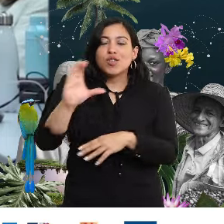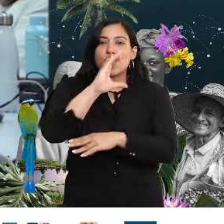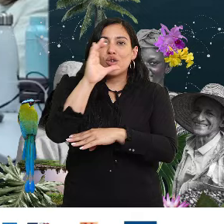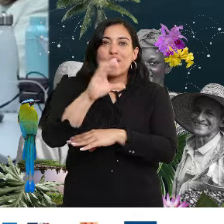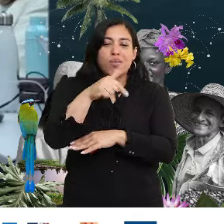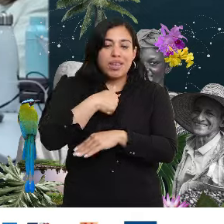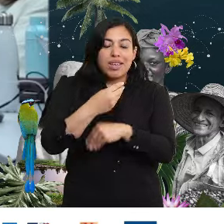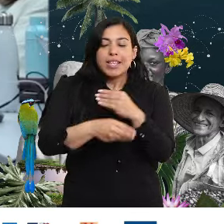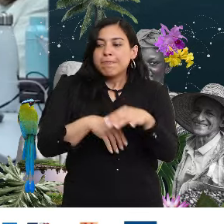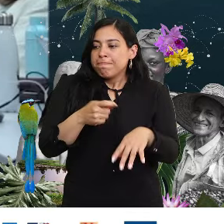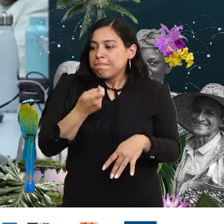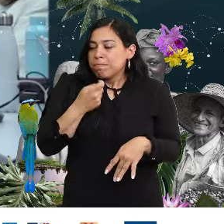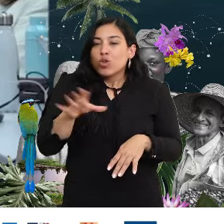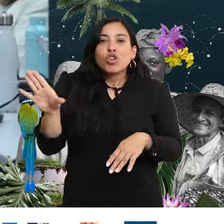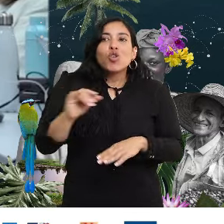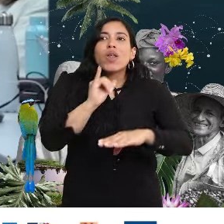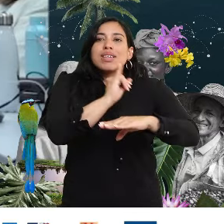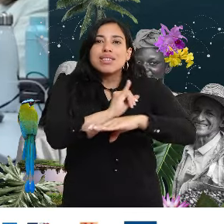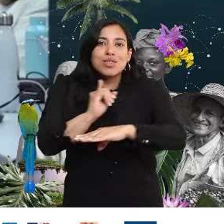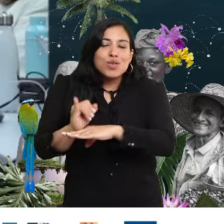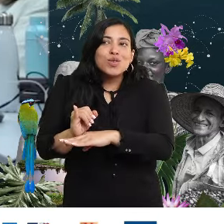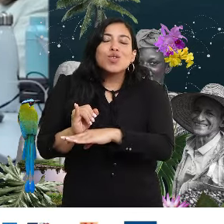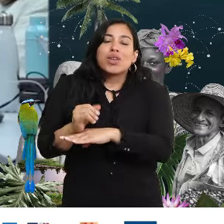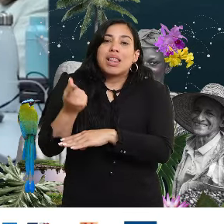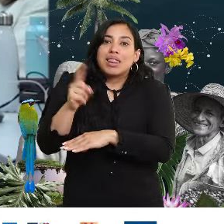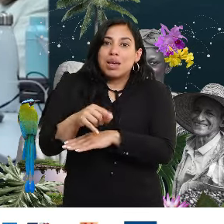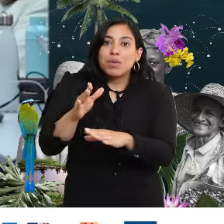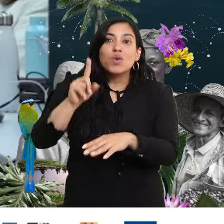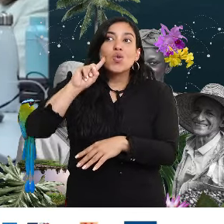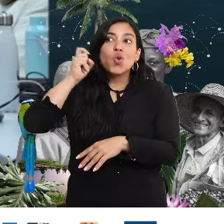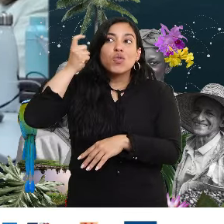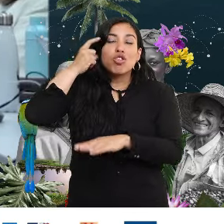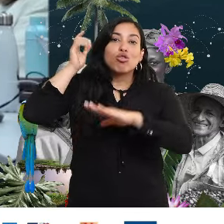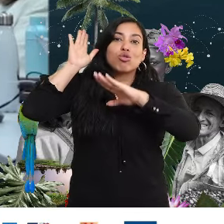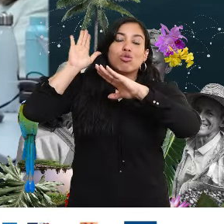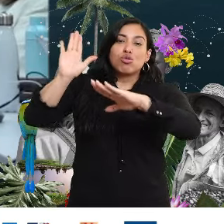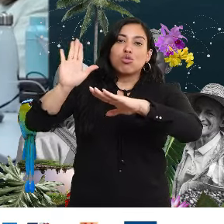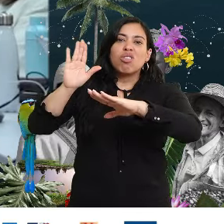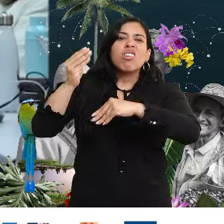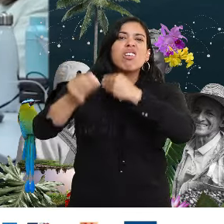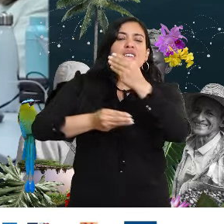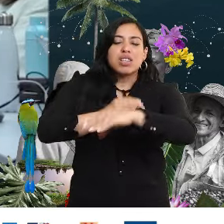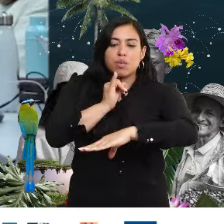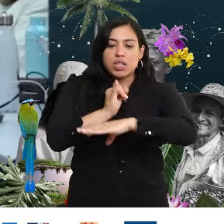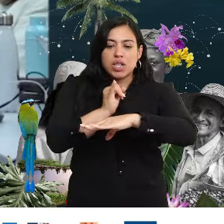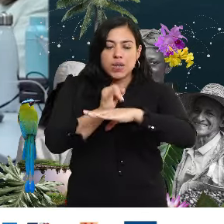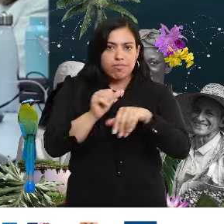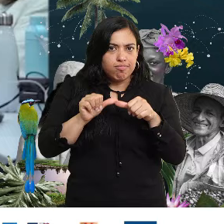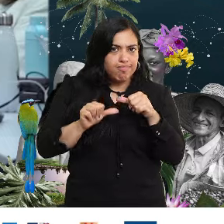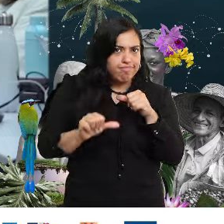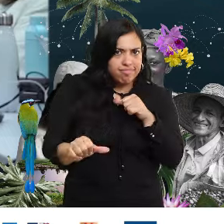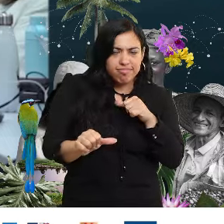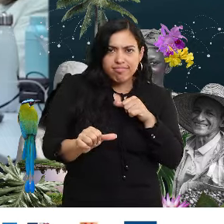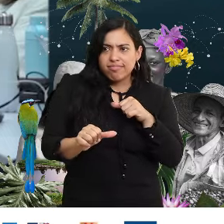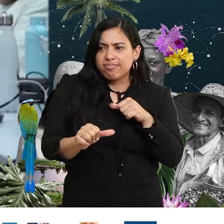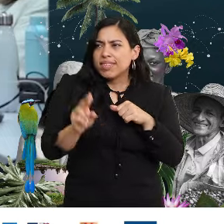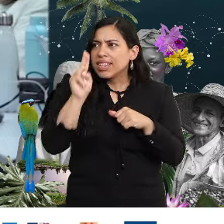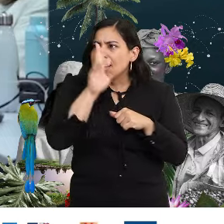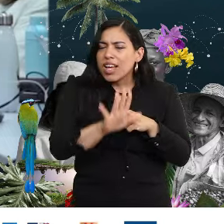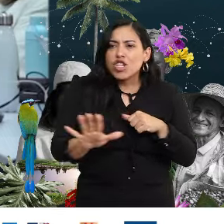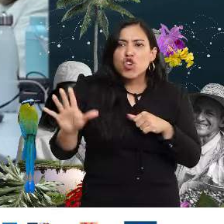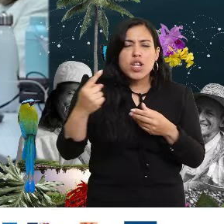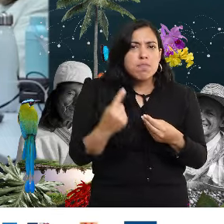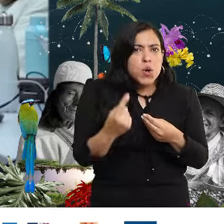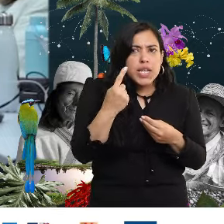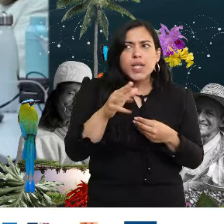toca hacerlo. Todas las instituciones, por lo menos desde el gobierno, permanentemente desde diferentes lugares políticos, los